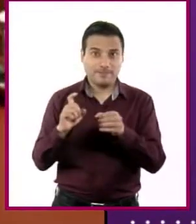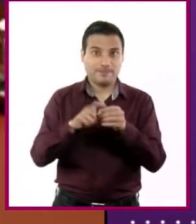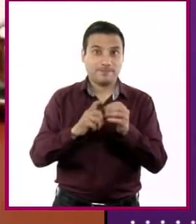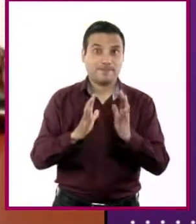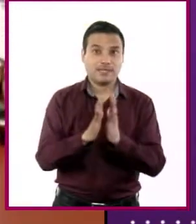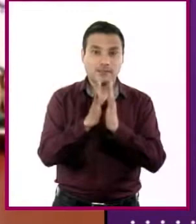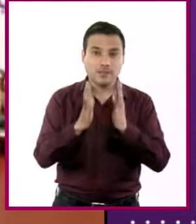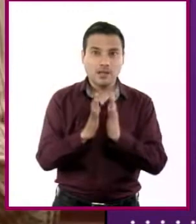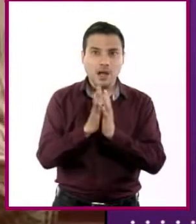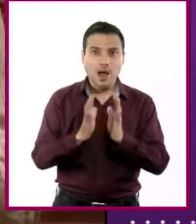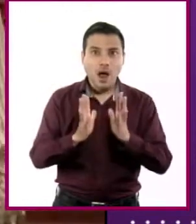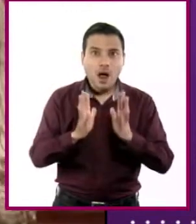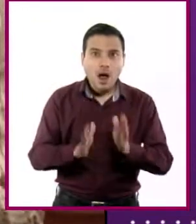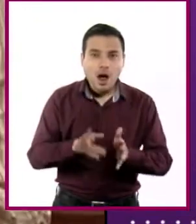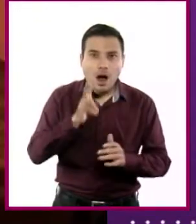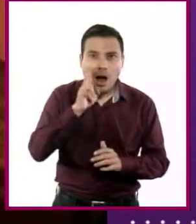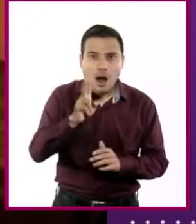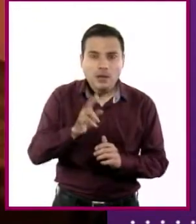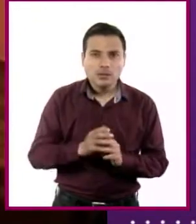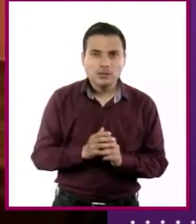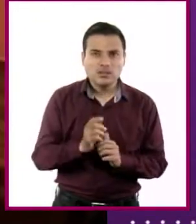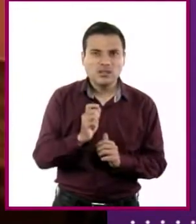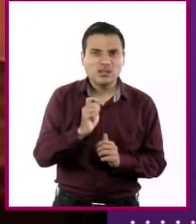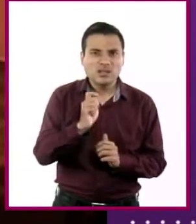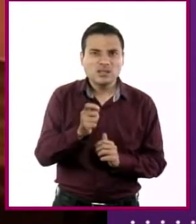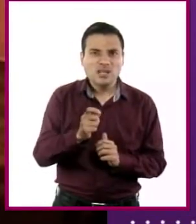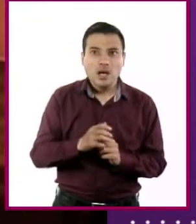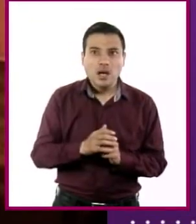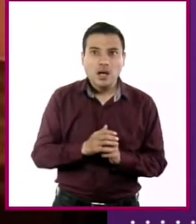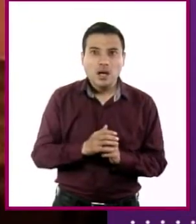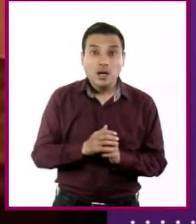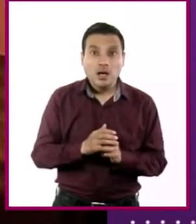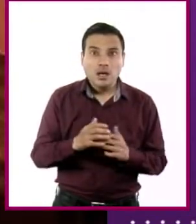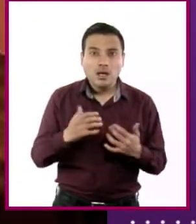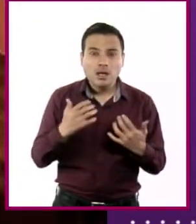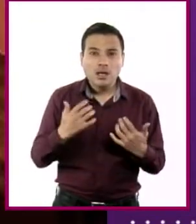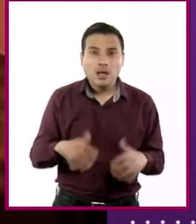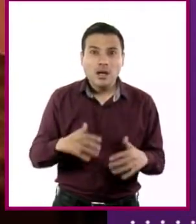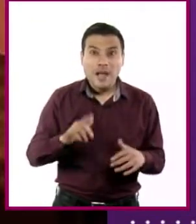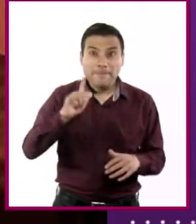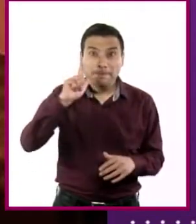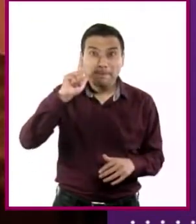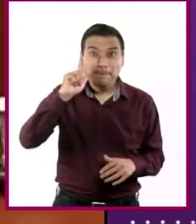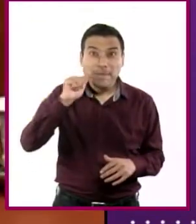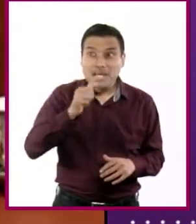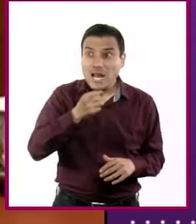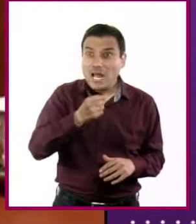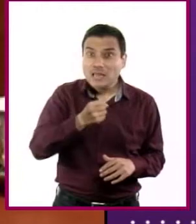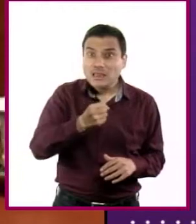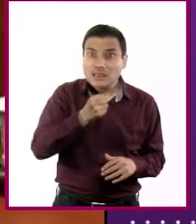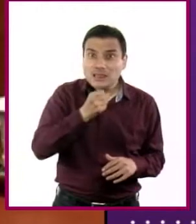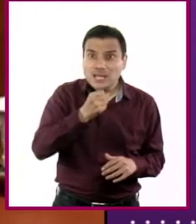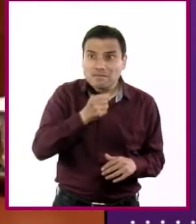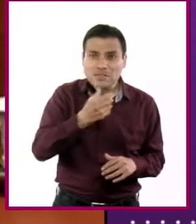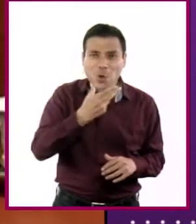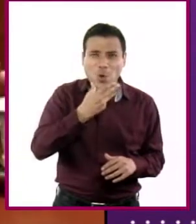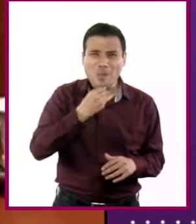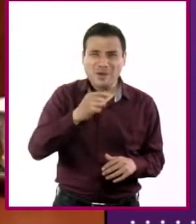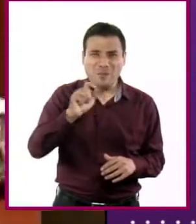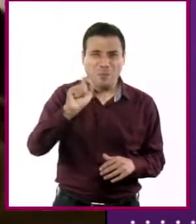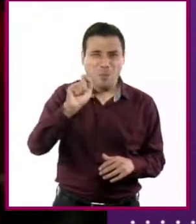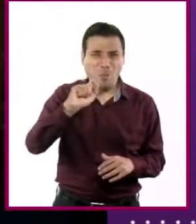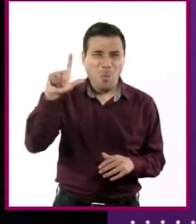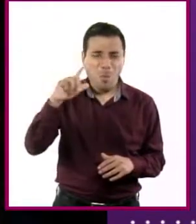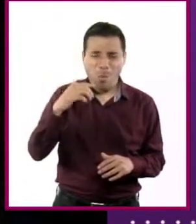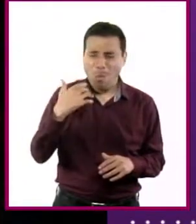¿Escuchó eso, Mr. Wong? ¿Qué? Miss Gossip entrevistará a Jimmy Franco mañana en su programa. Realmente es un atleta